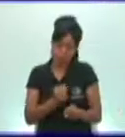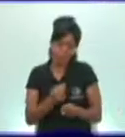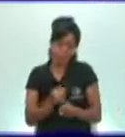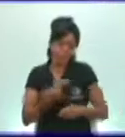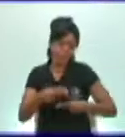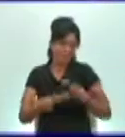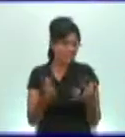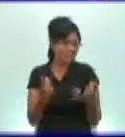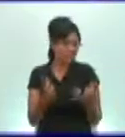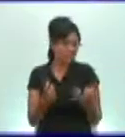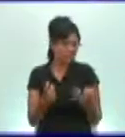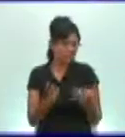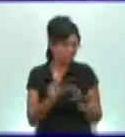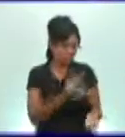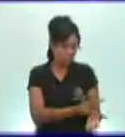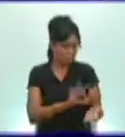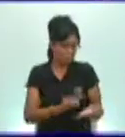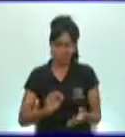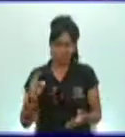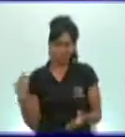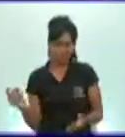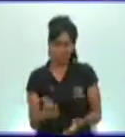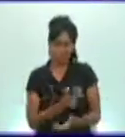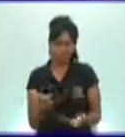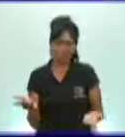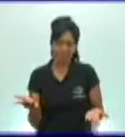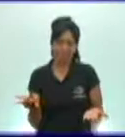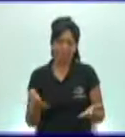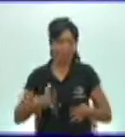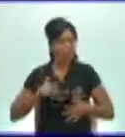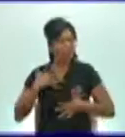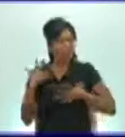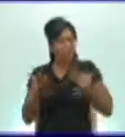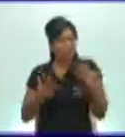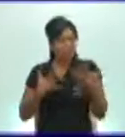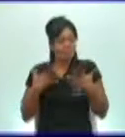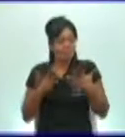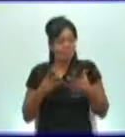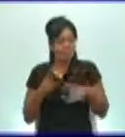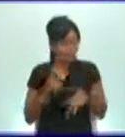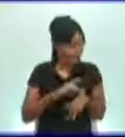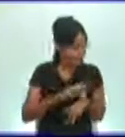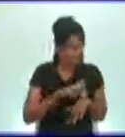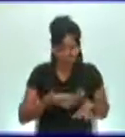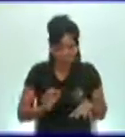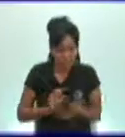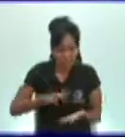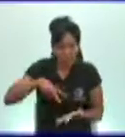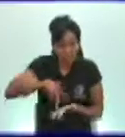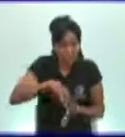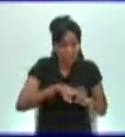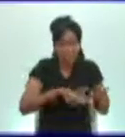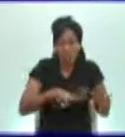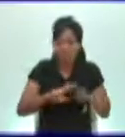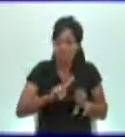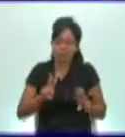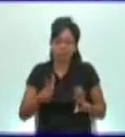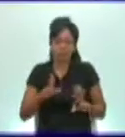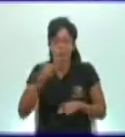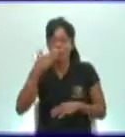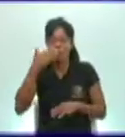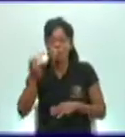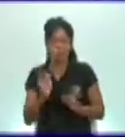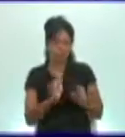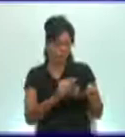clase, sea un momento de disfrute y no de pérdida, buscando, parándose, y entonces mejor que lo tengamos